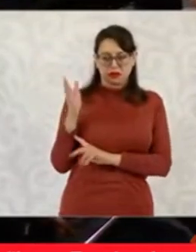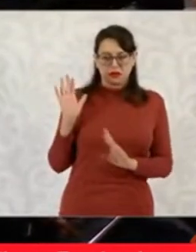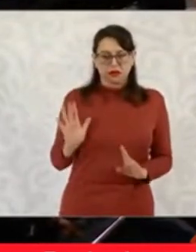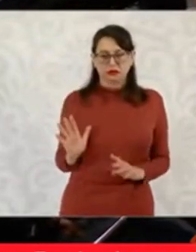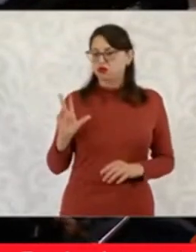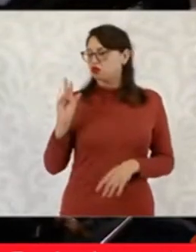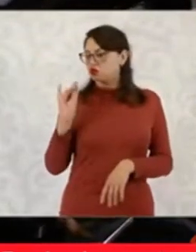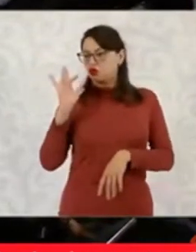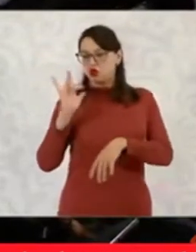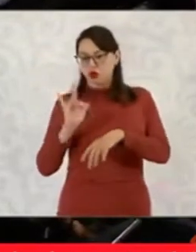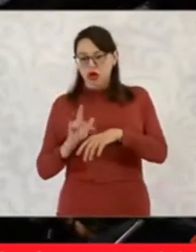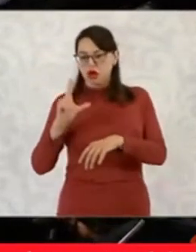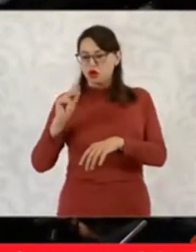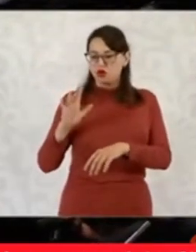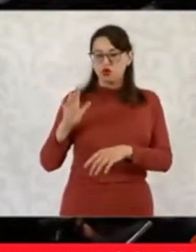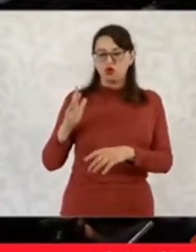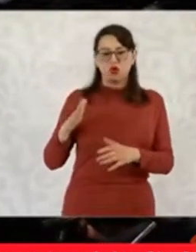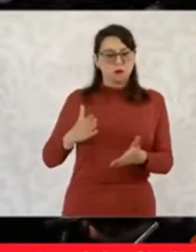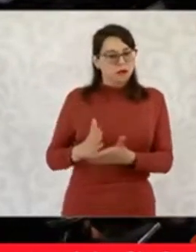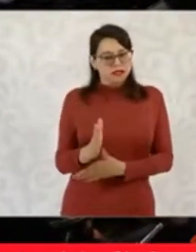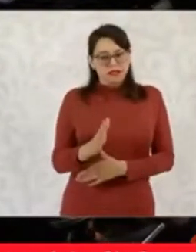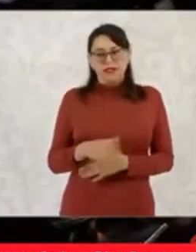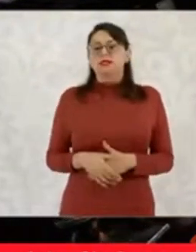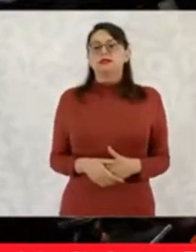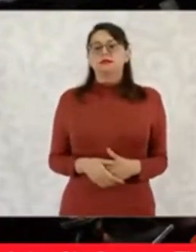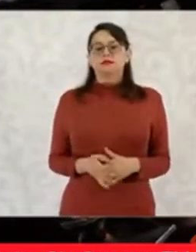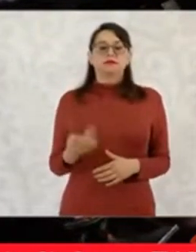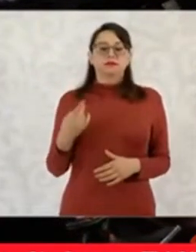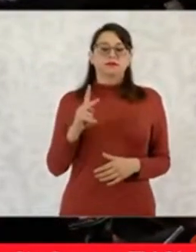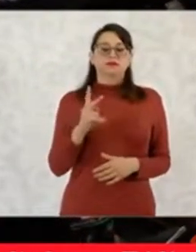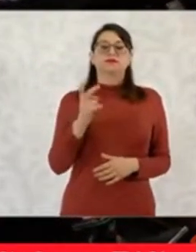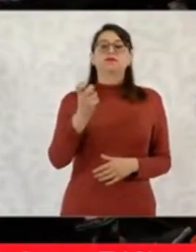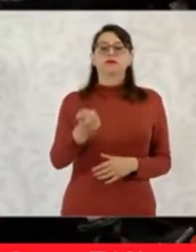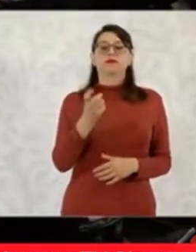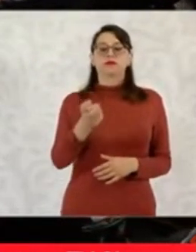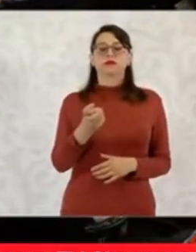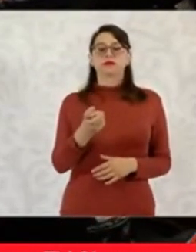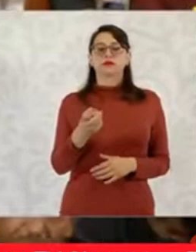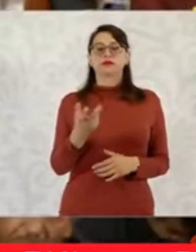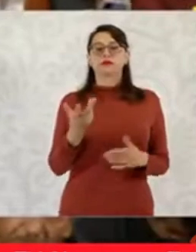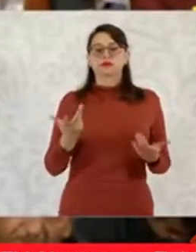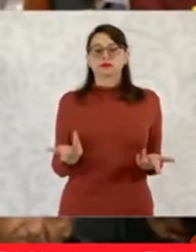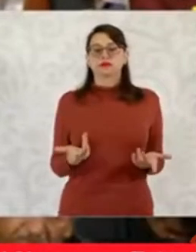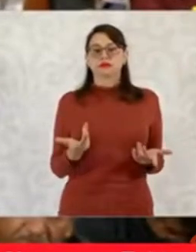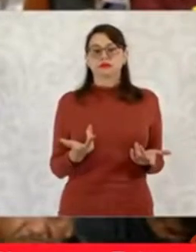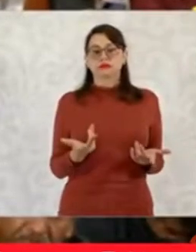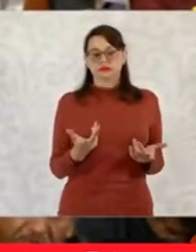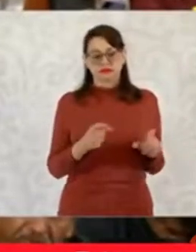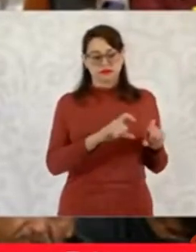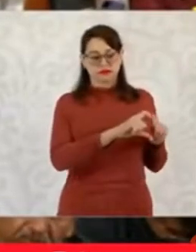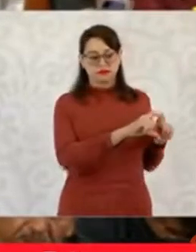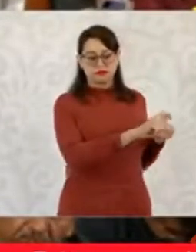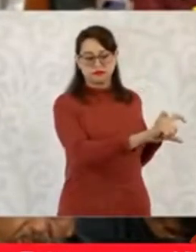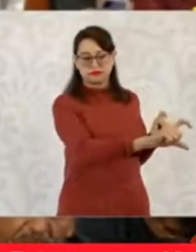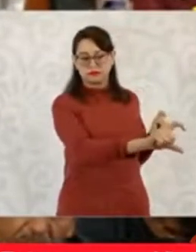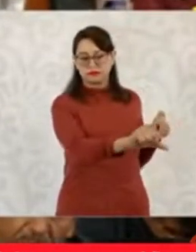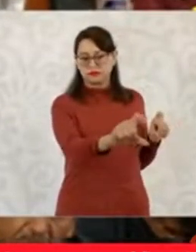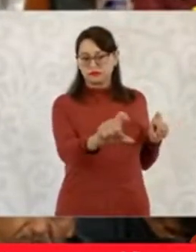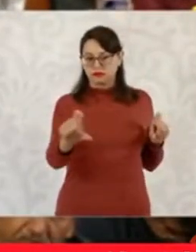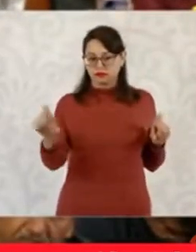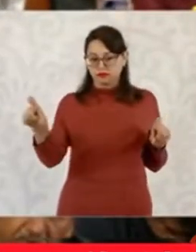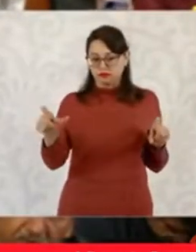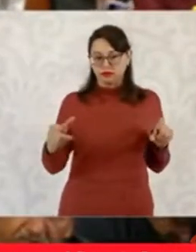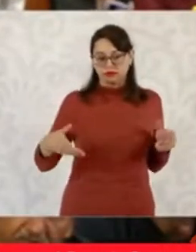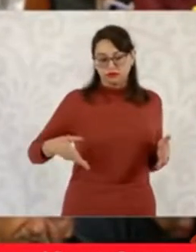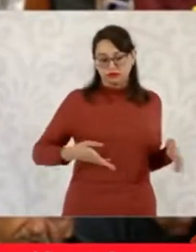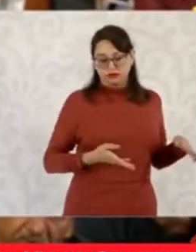no tocar, no pisar ahí, pero pues esto mismo que estoy comentando de la cinta, te dirigía casi hasta el